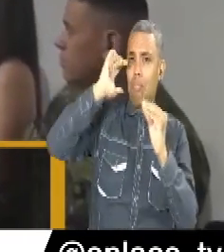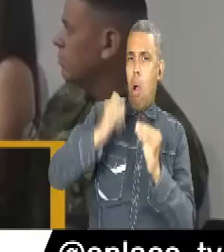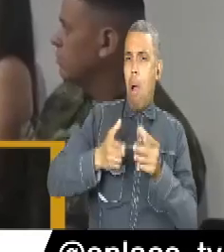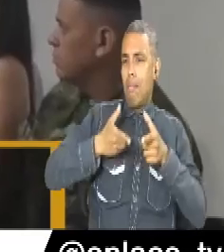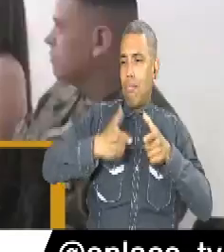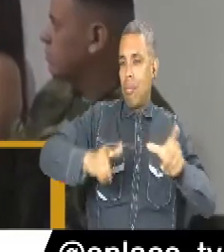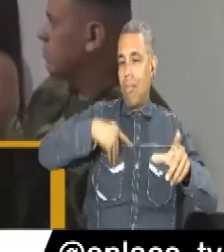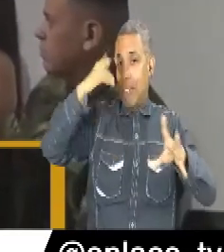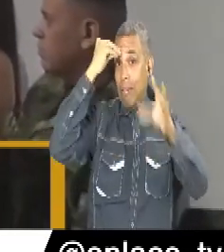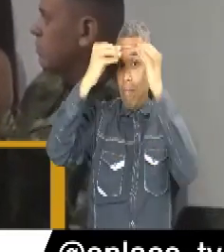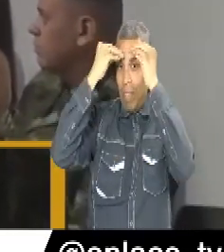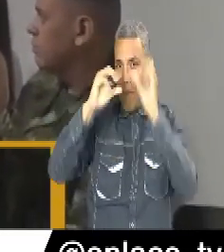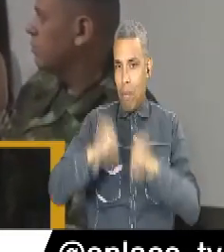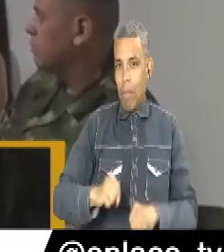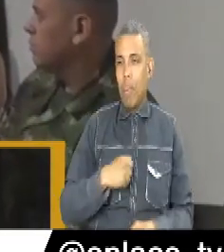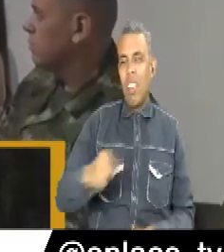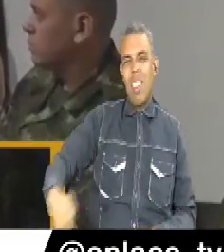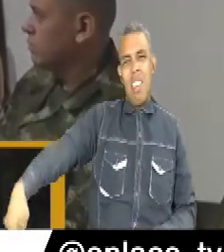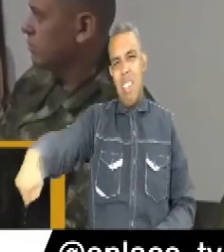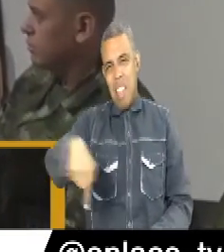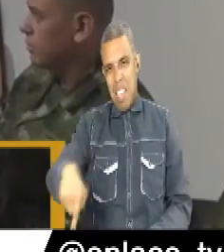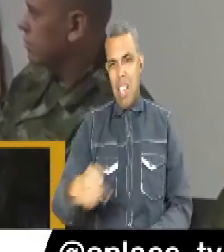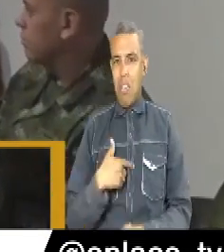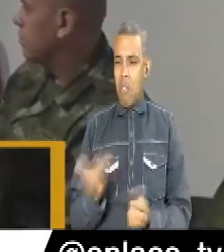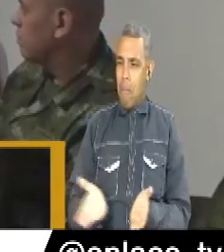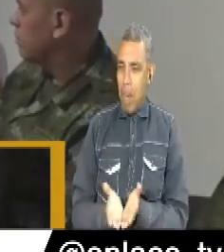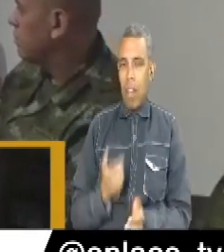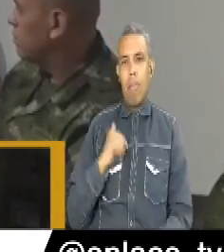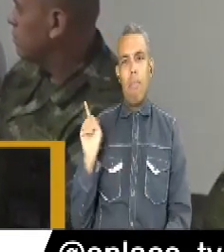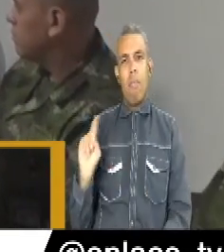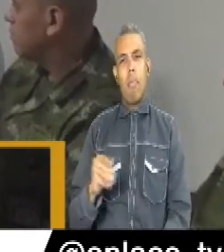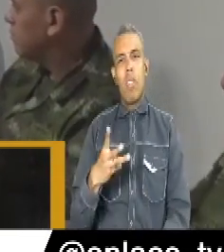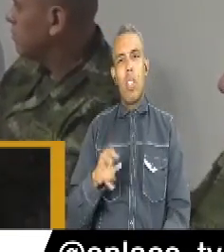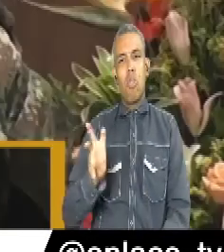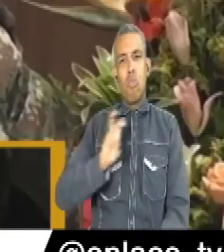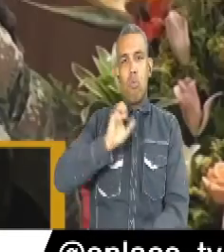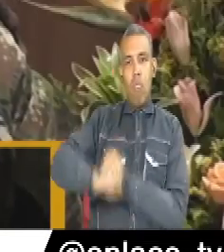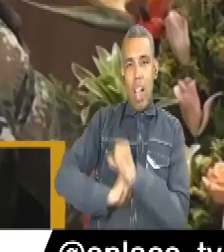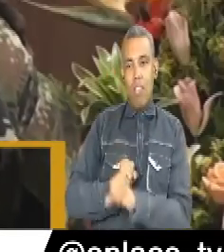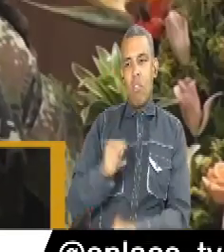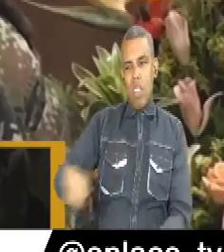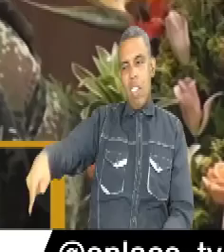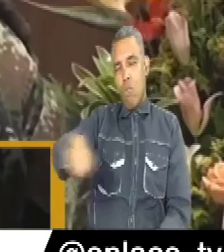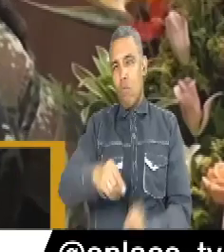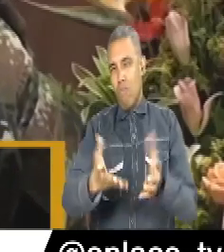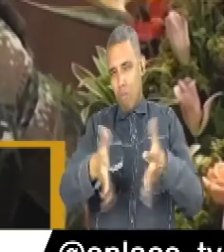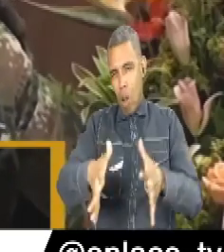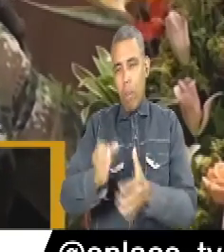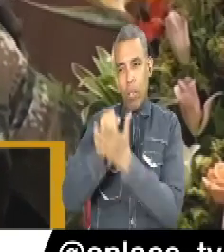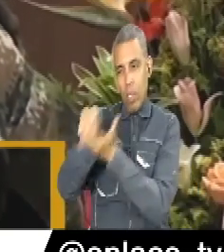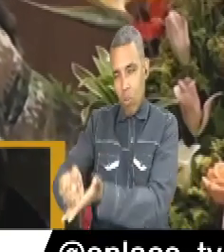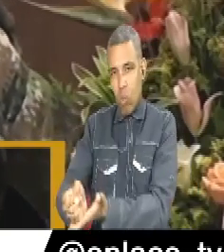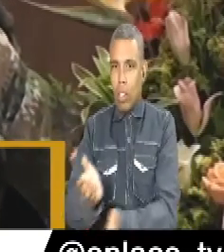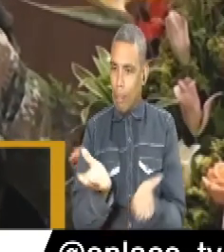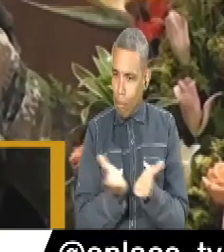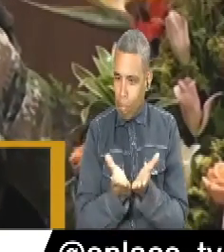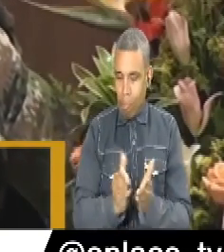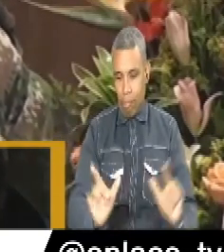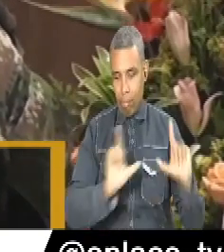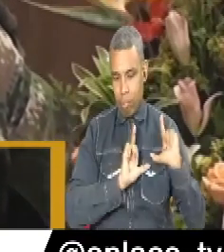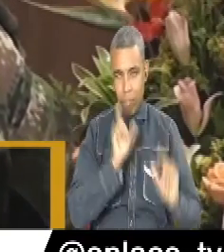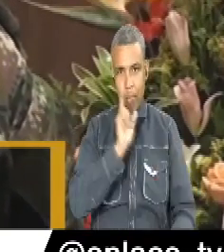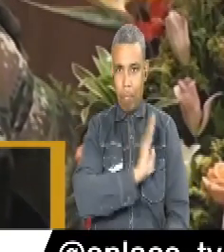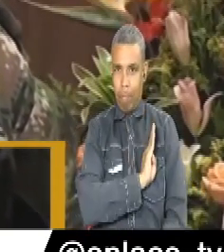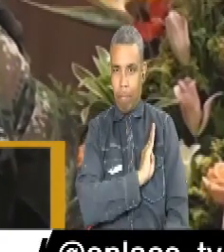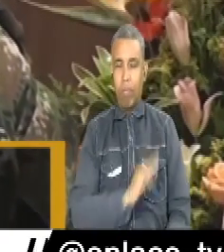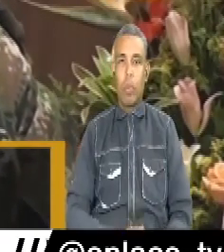han estado en las filas de las fuerzas militares por al menos 18 años. Bueno, es un proceso que viene desde las filas del ejército,